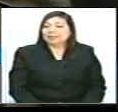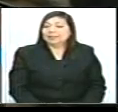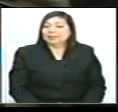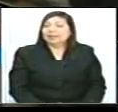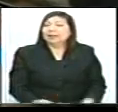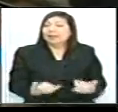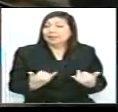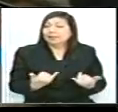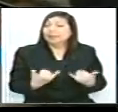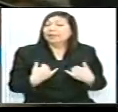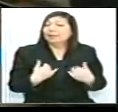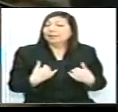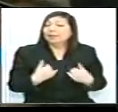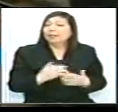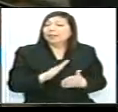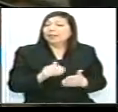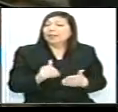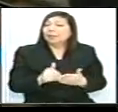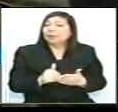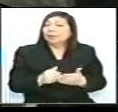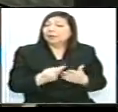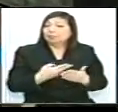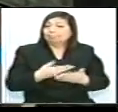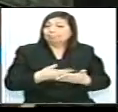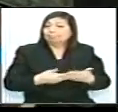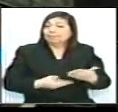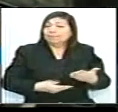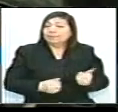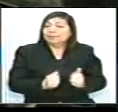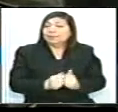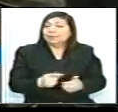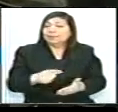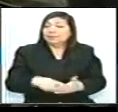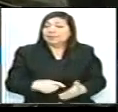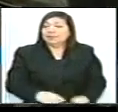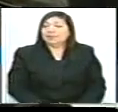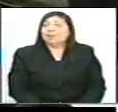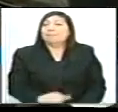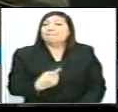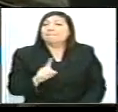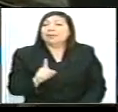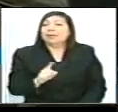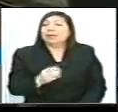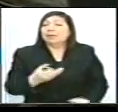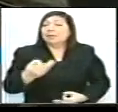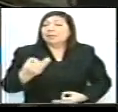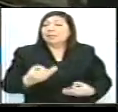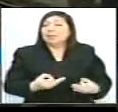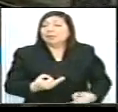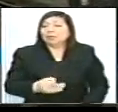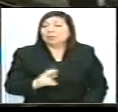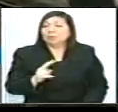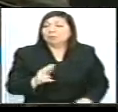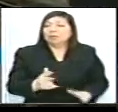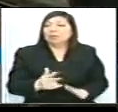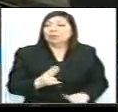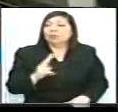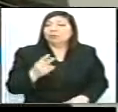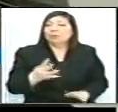Y aquí tenemos todos los aspectos que se están considerando para el presupuesto del